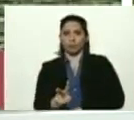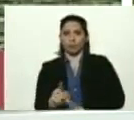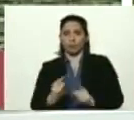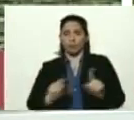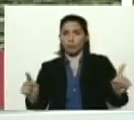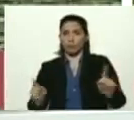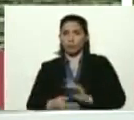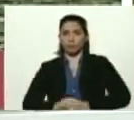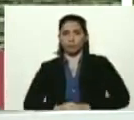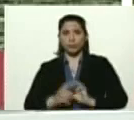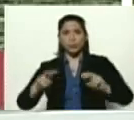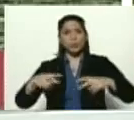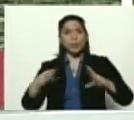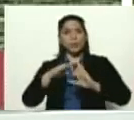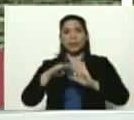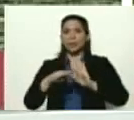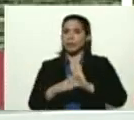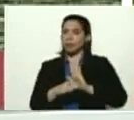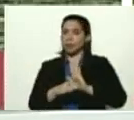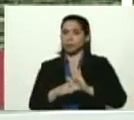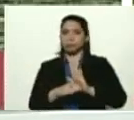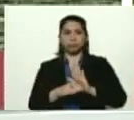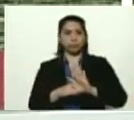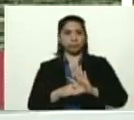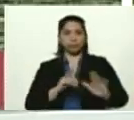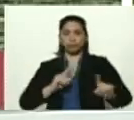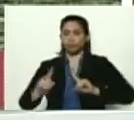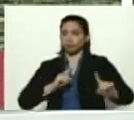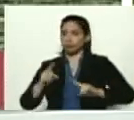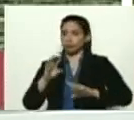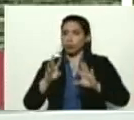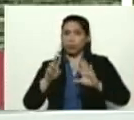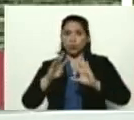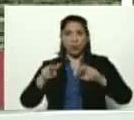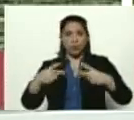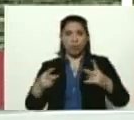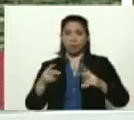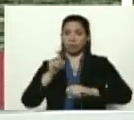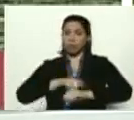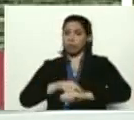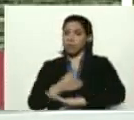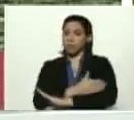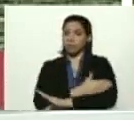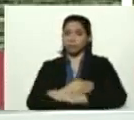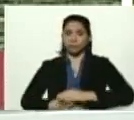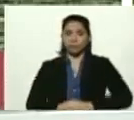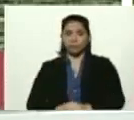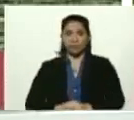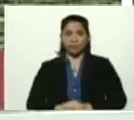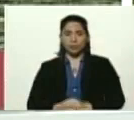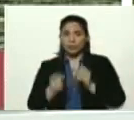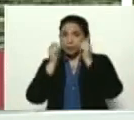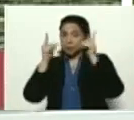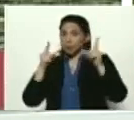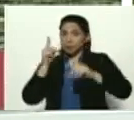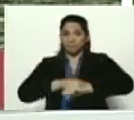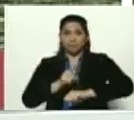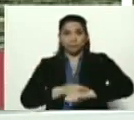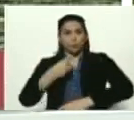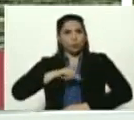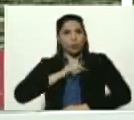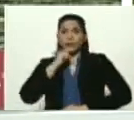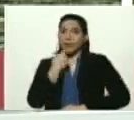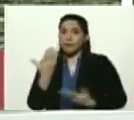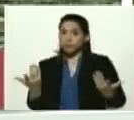para nuevas medidas, nuevas acciones, a tiempo. Reaccionar a tiempo ha sido nuestra